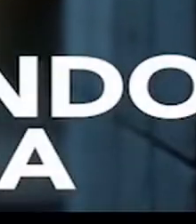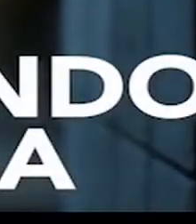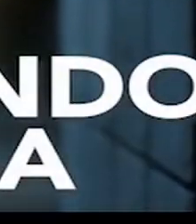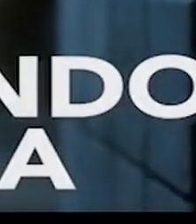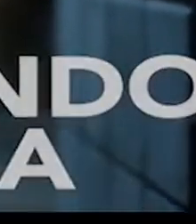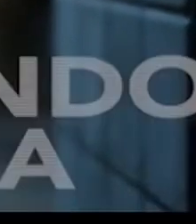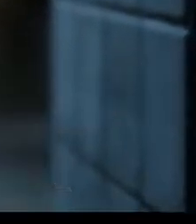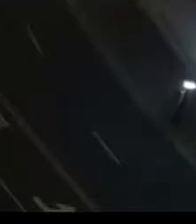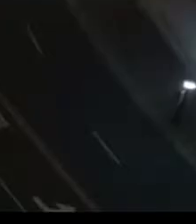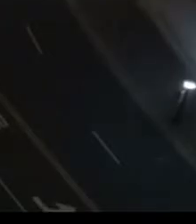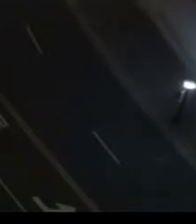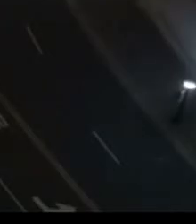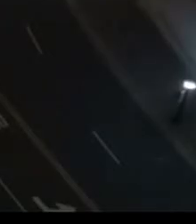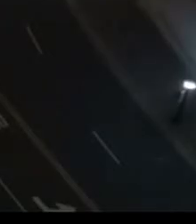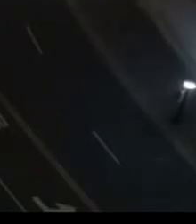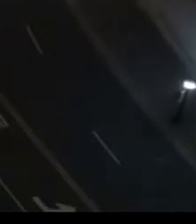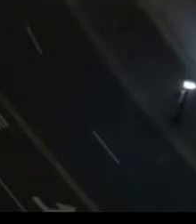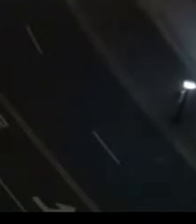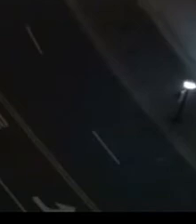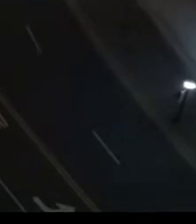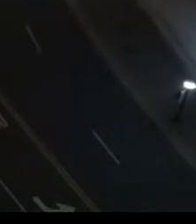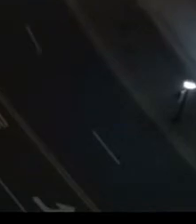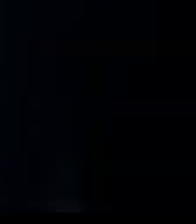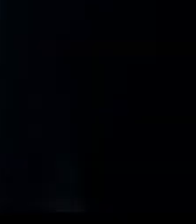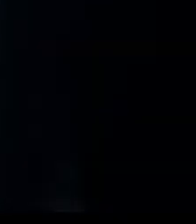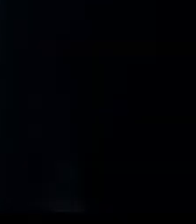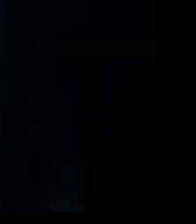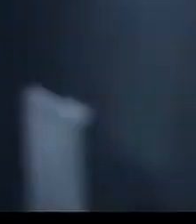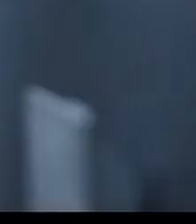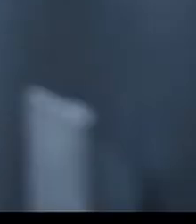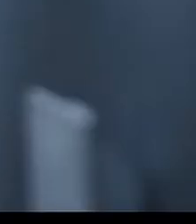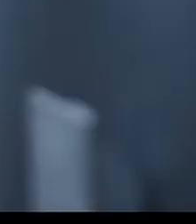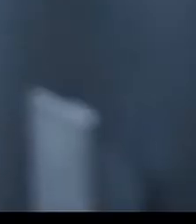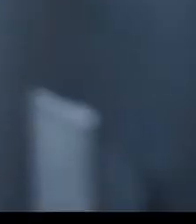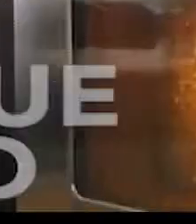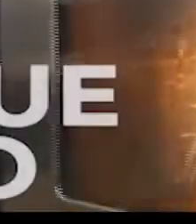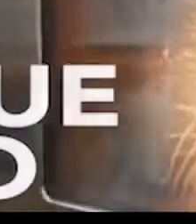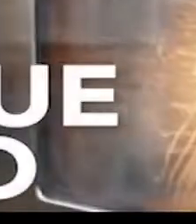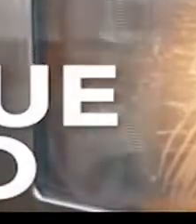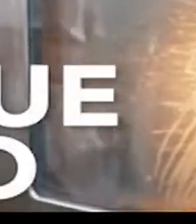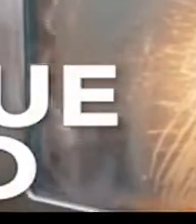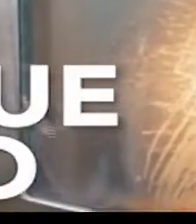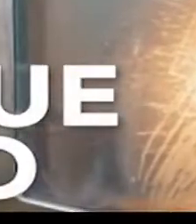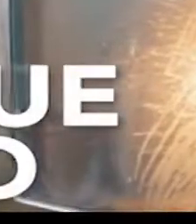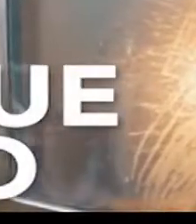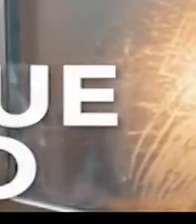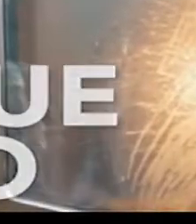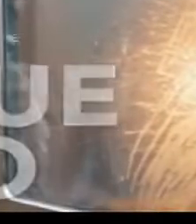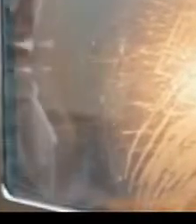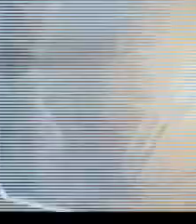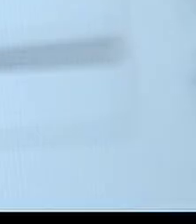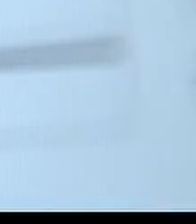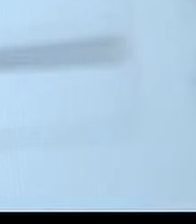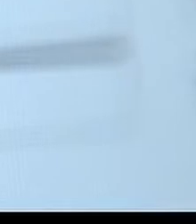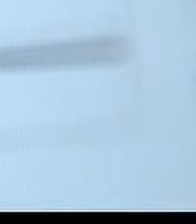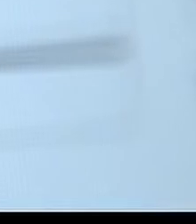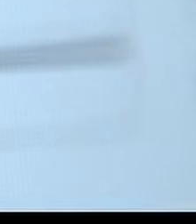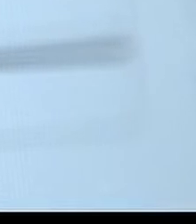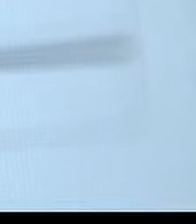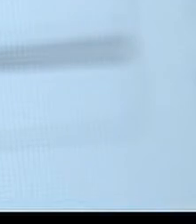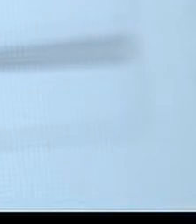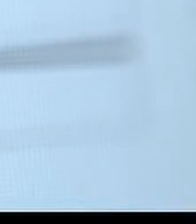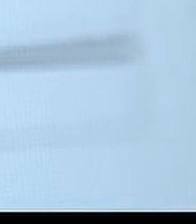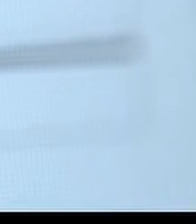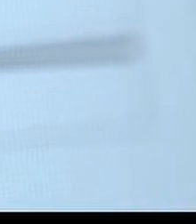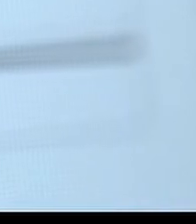Cuando el mundo está en pausa y todo parece detenerse, las luces se encienden, el pan se sigue horneando,